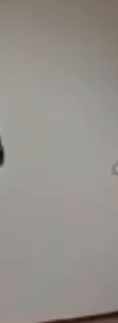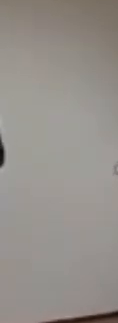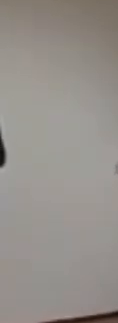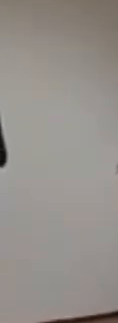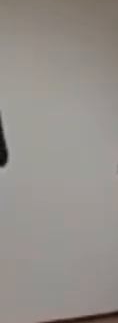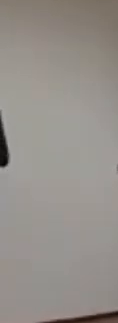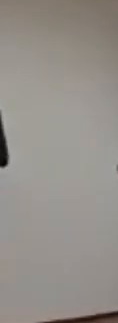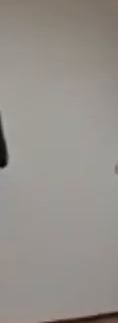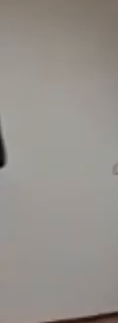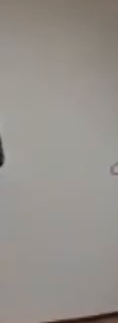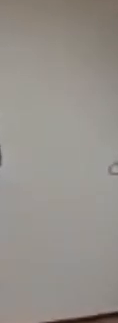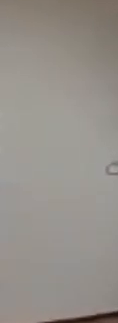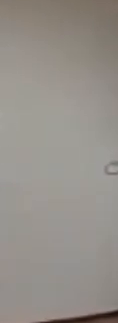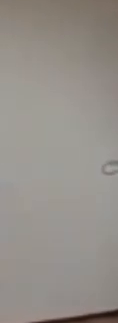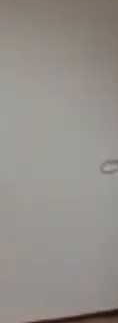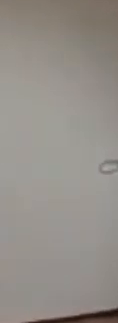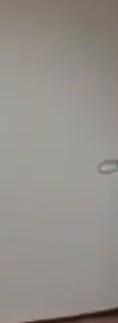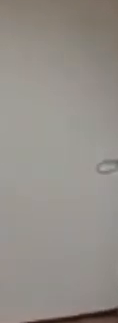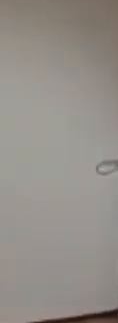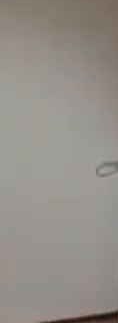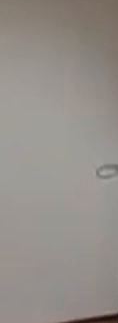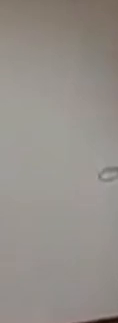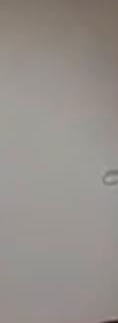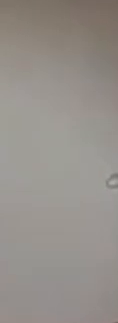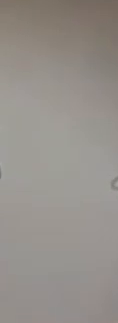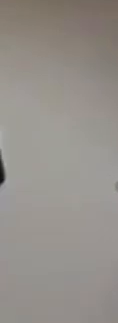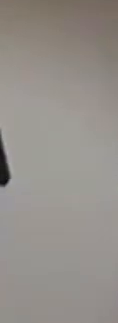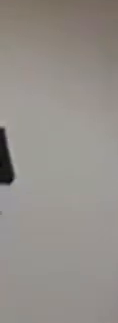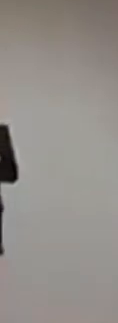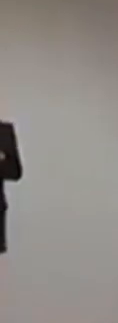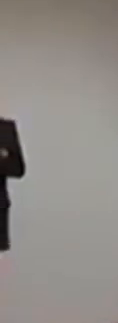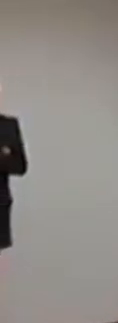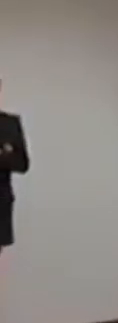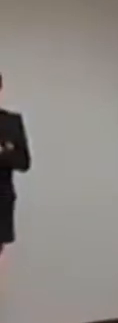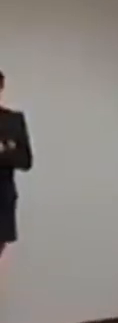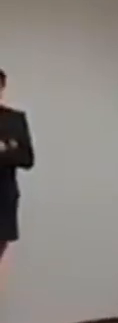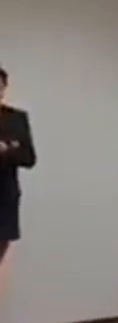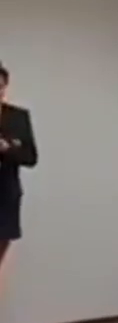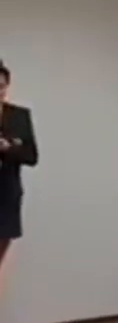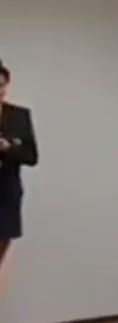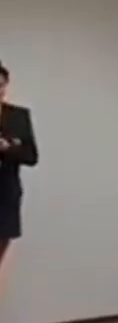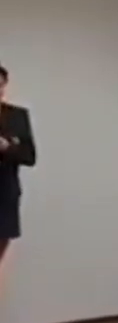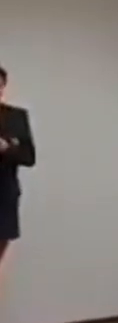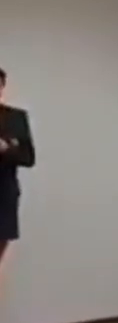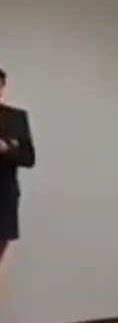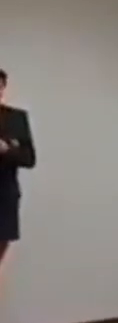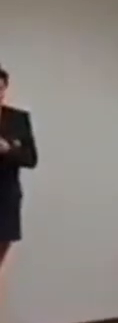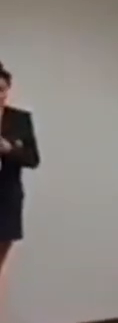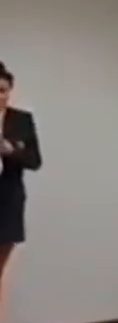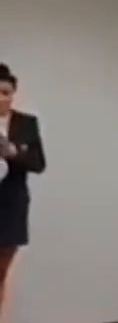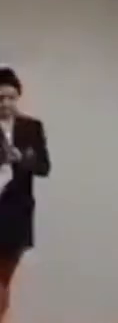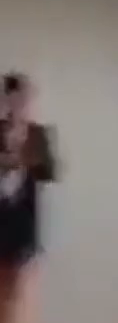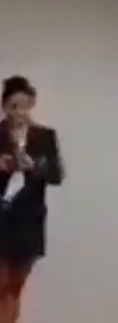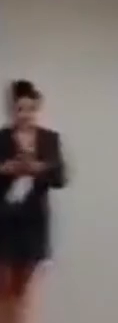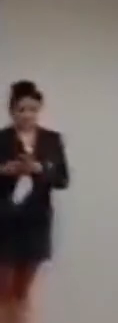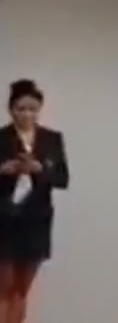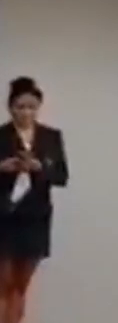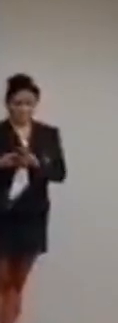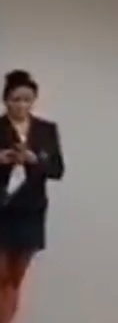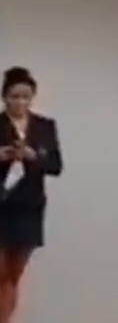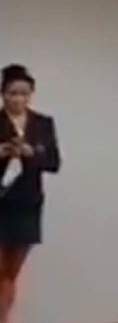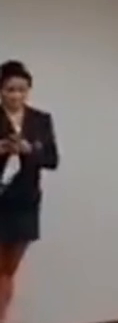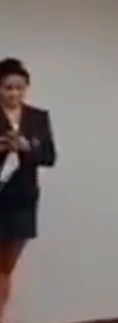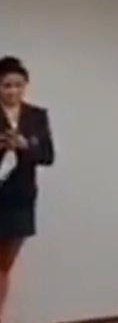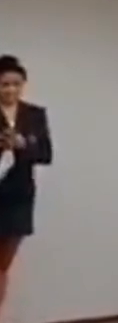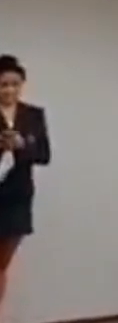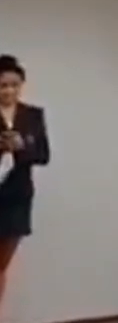Fiscalía Especializada en Investigación de Delitos de Violencia de Género contra las Mujeres ocurre después de una serie de quejas en contra de esta